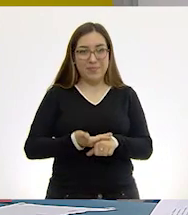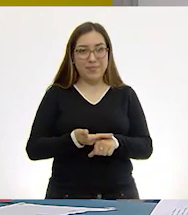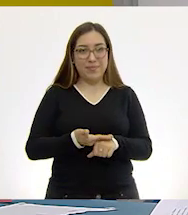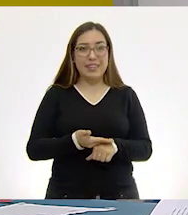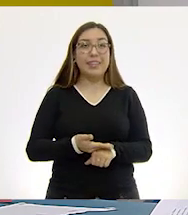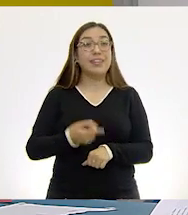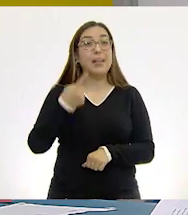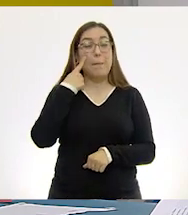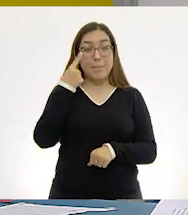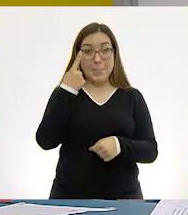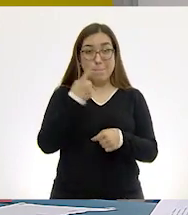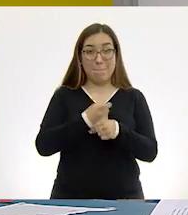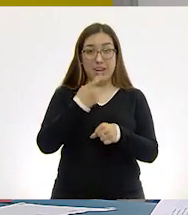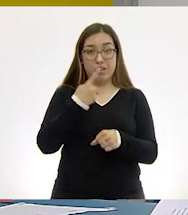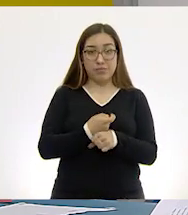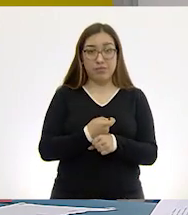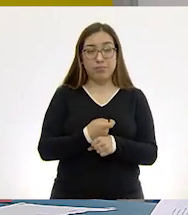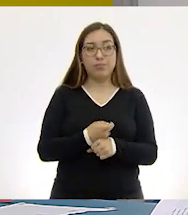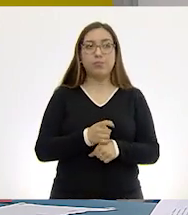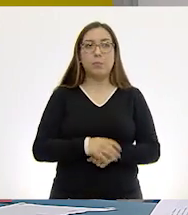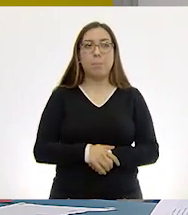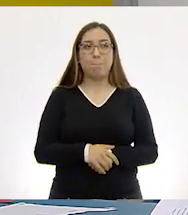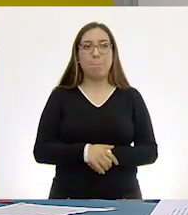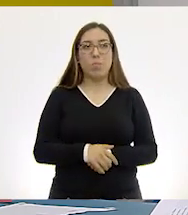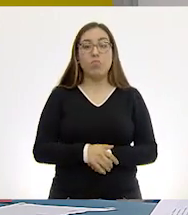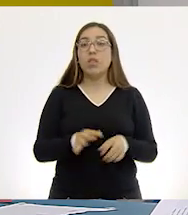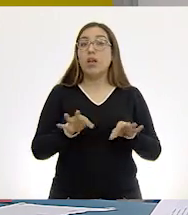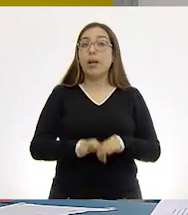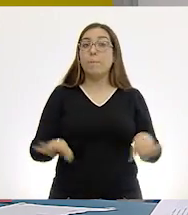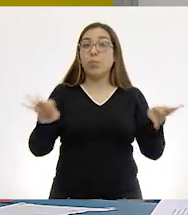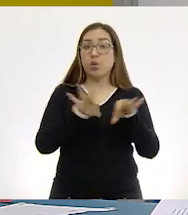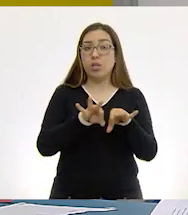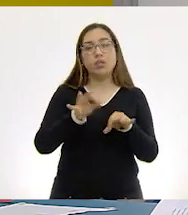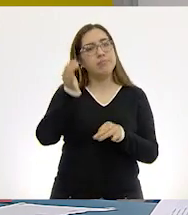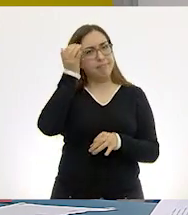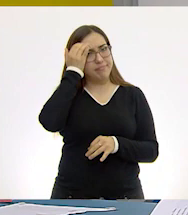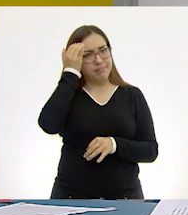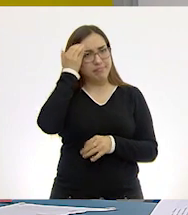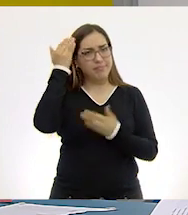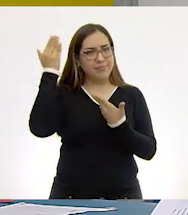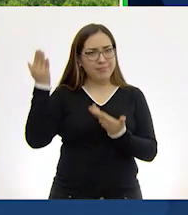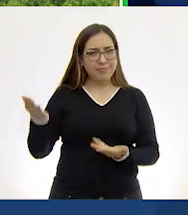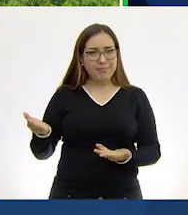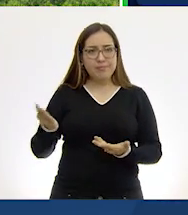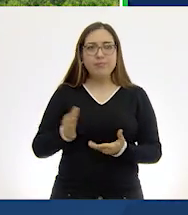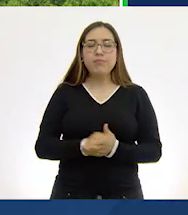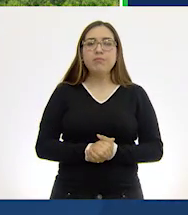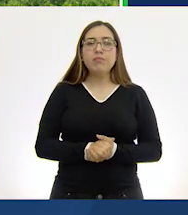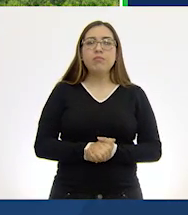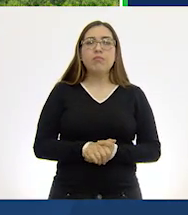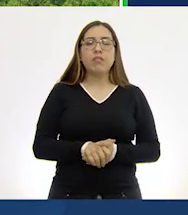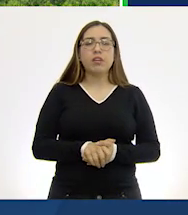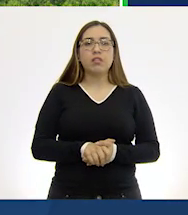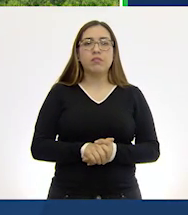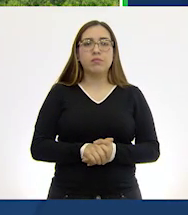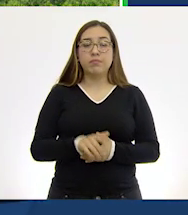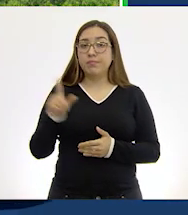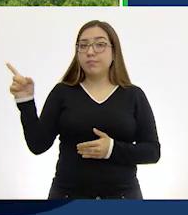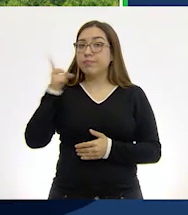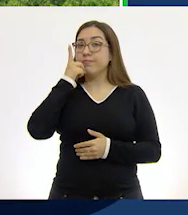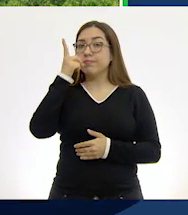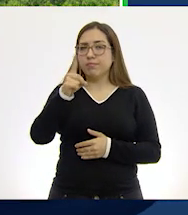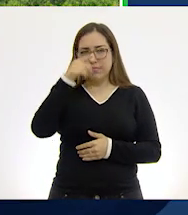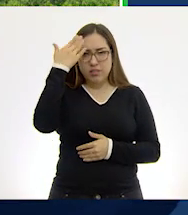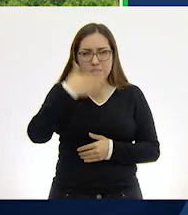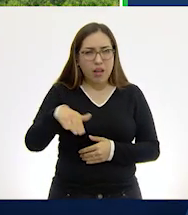parece si antes de continuar, también es relevante considerar lo siguiente? Va a aparecer ahorita, como siempre, nuestro texto de